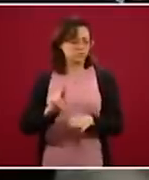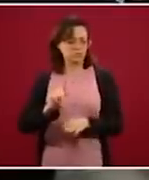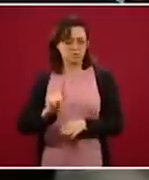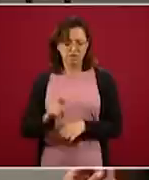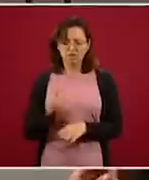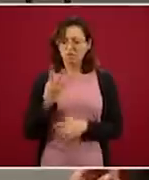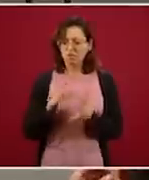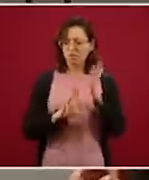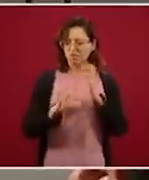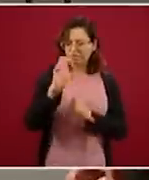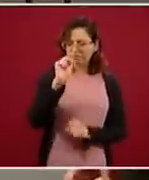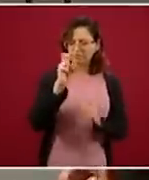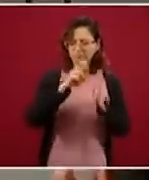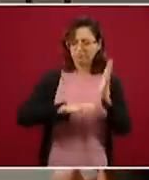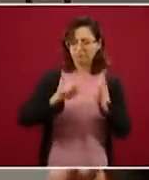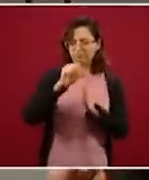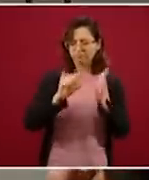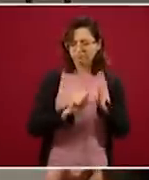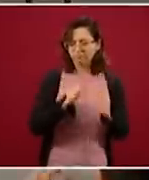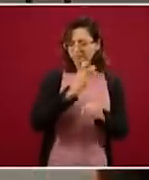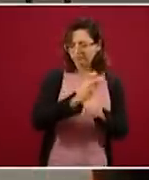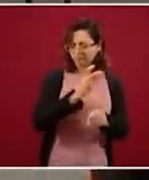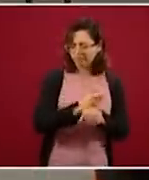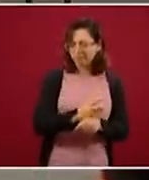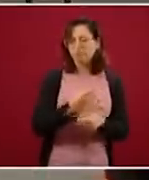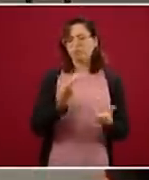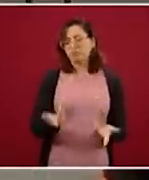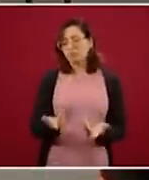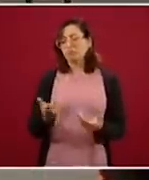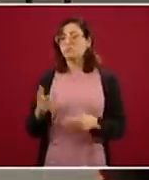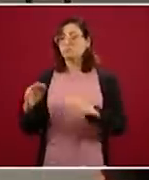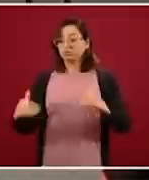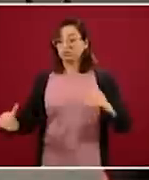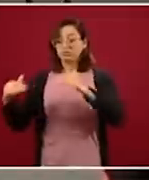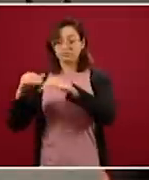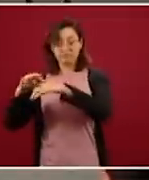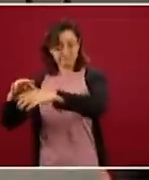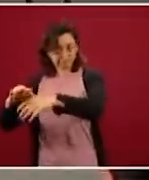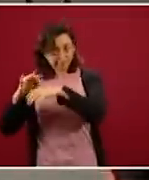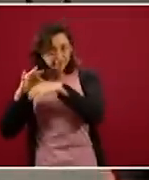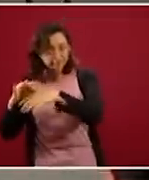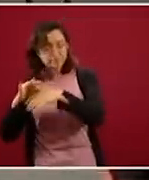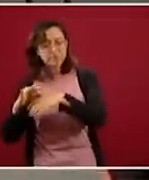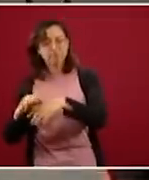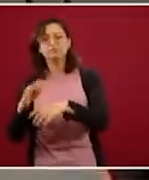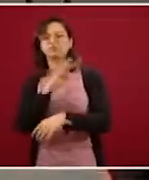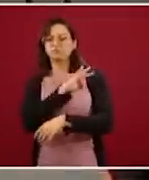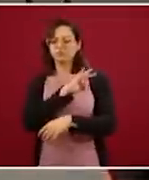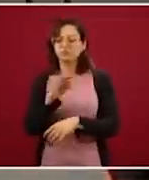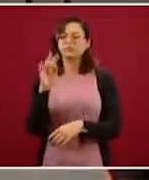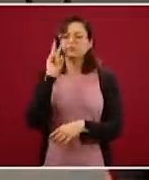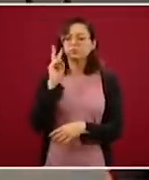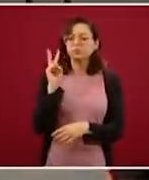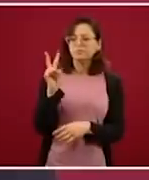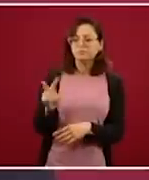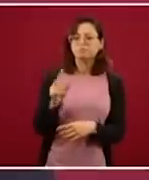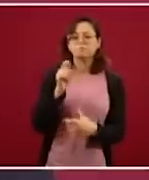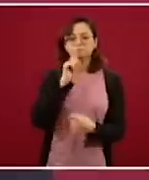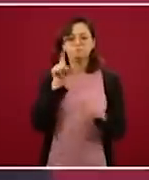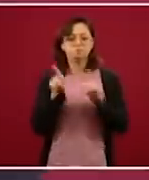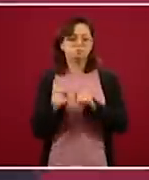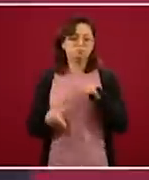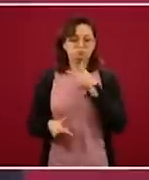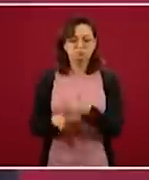reforma constitucional al artículo 4. Podríamos hablar de igualdad sustantiva y de ver cómo los procesos de igualdad sustantiva